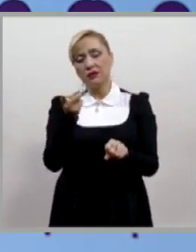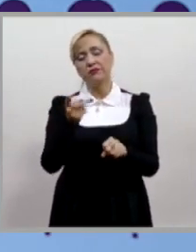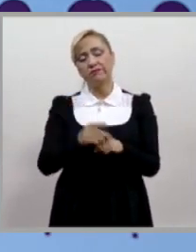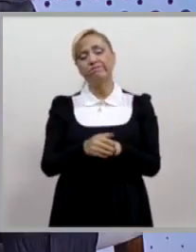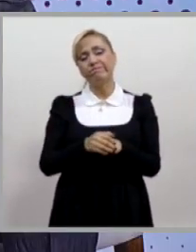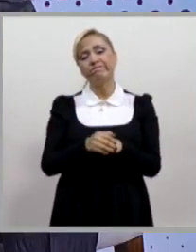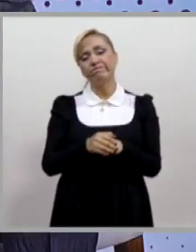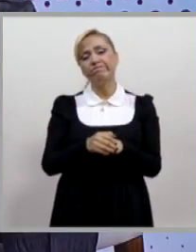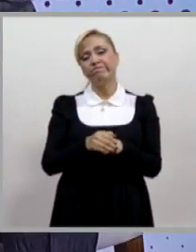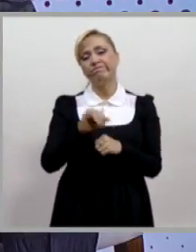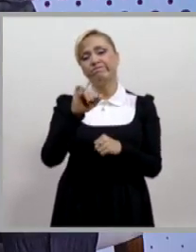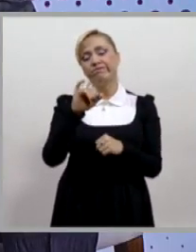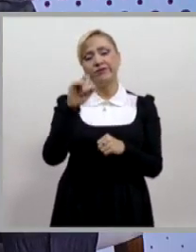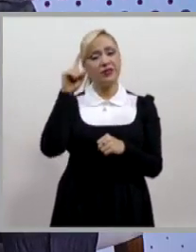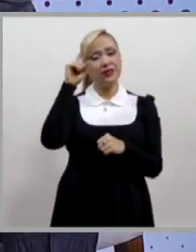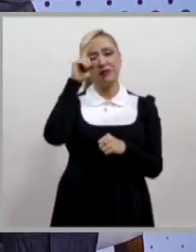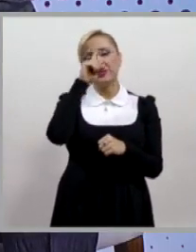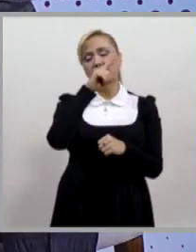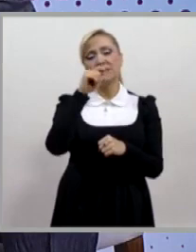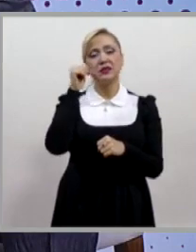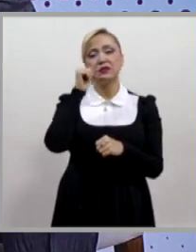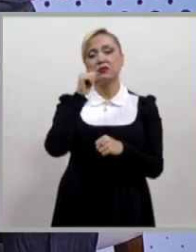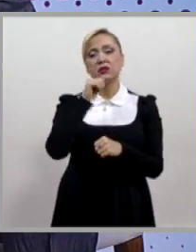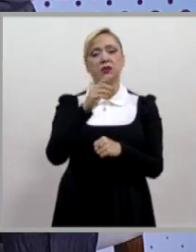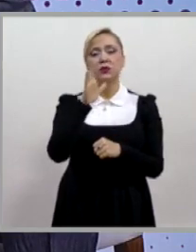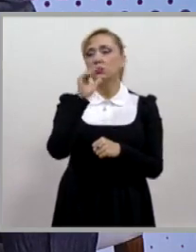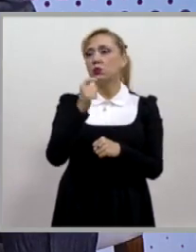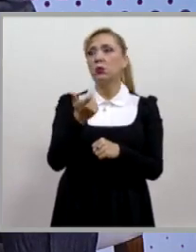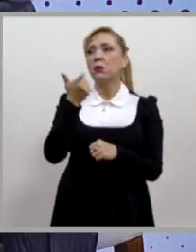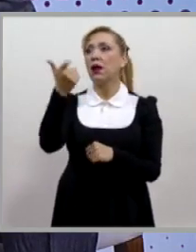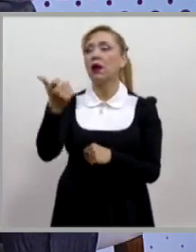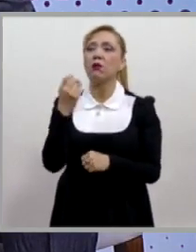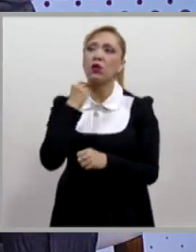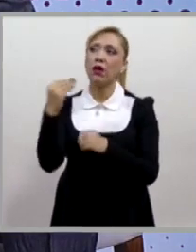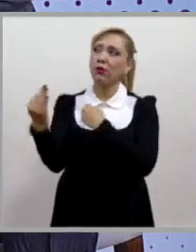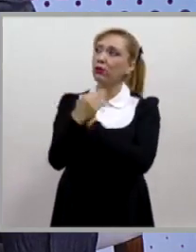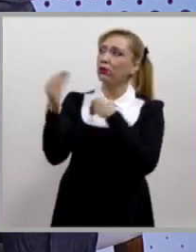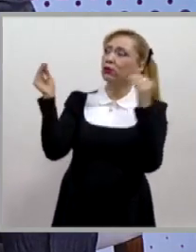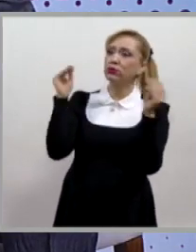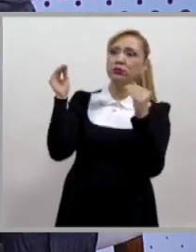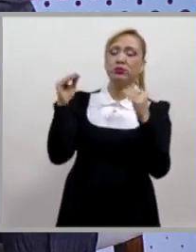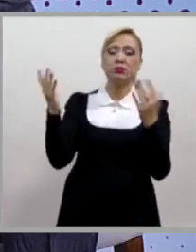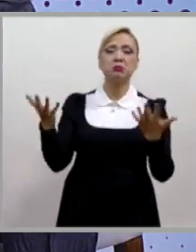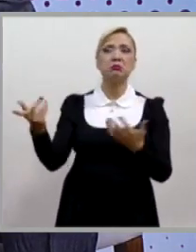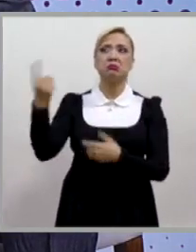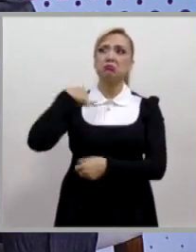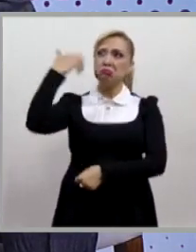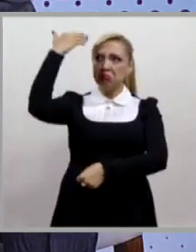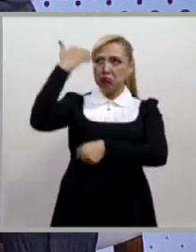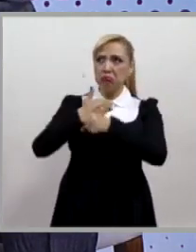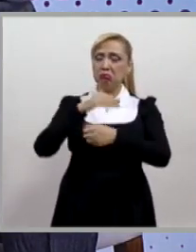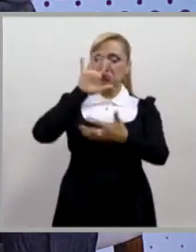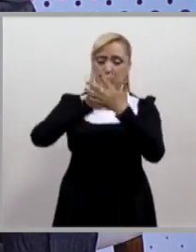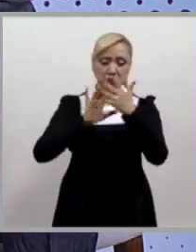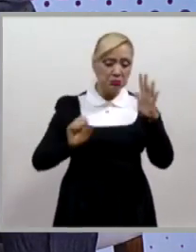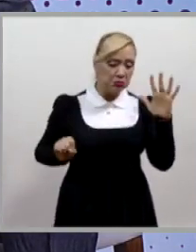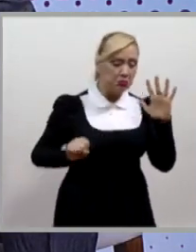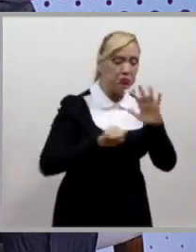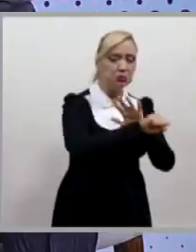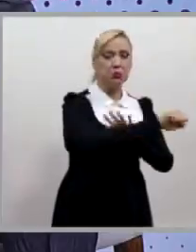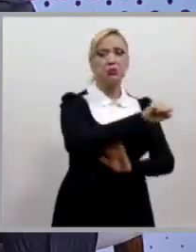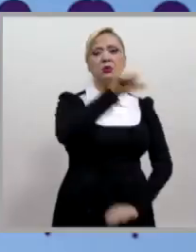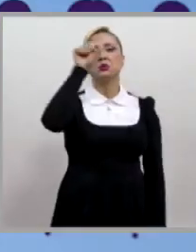está muy relacionado con la punibilidad, ¿no? Es decir, la posibilidad de que una persona en situación de pobreza sea sentenciada y sea privada de su libertad,